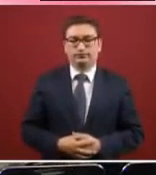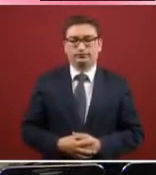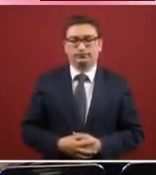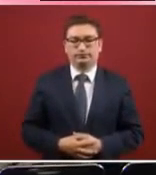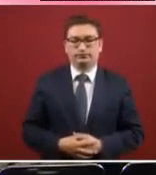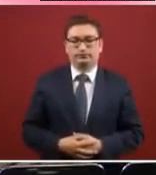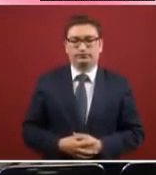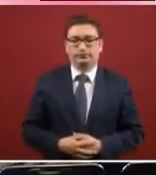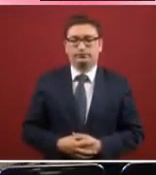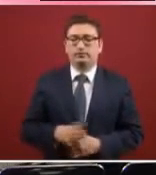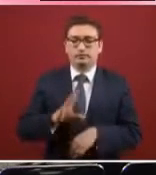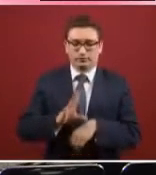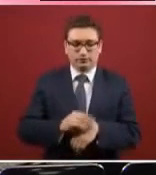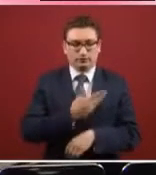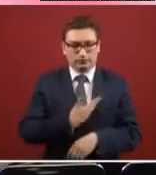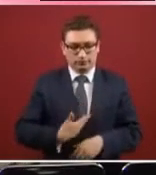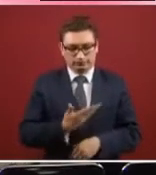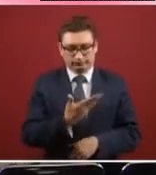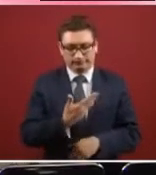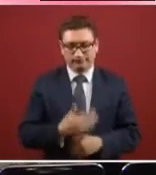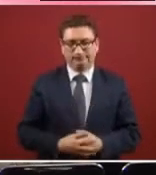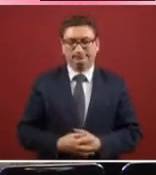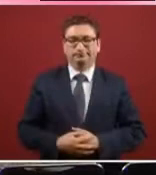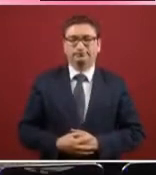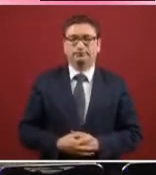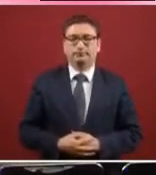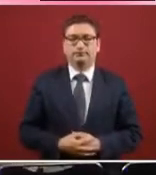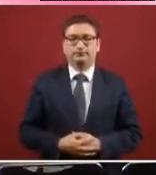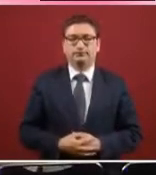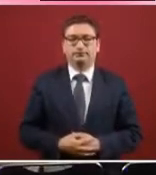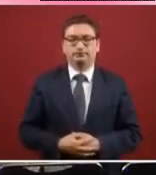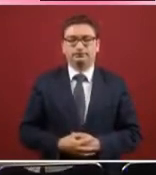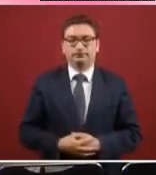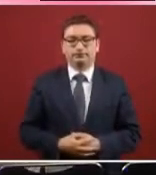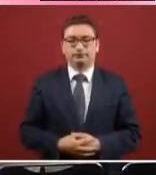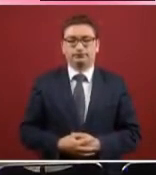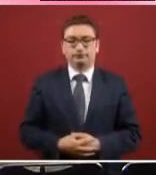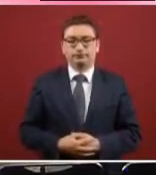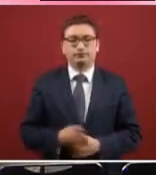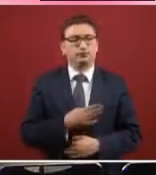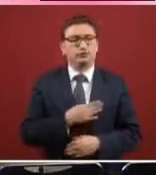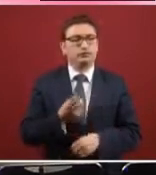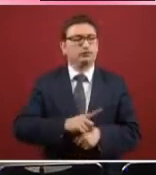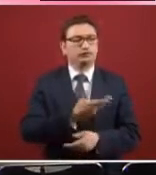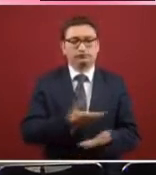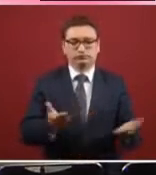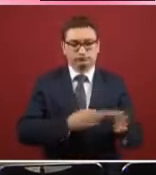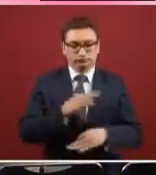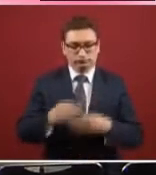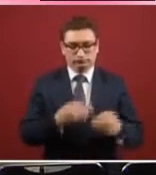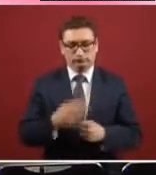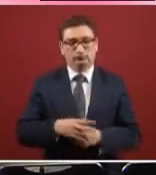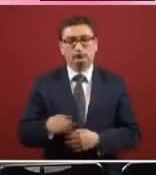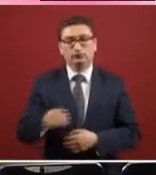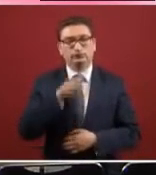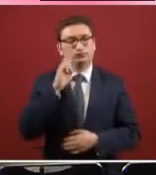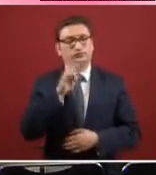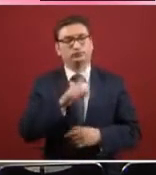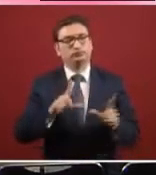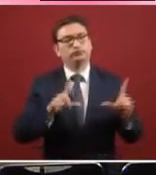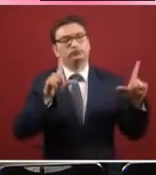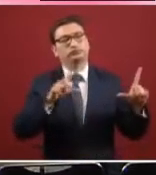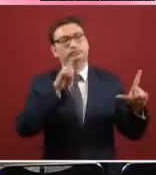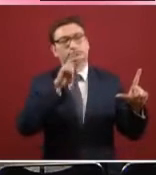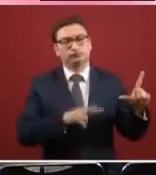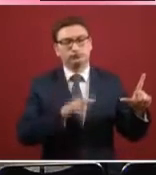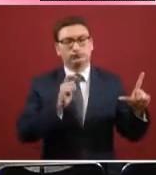him to explain the rest. Presidente, muy buenos días a todos ustedes. En la lámina pueden ustedes apreciar.